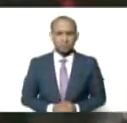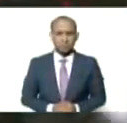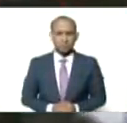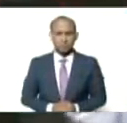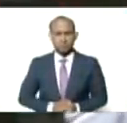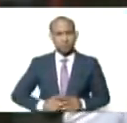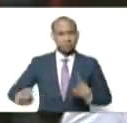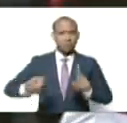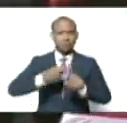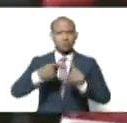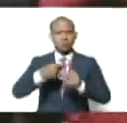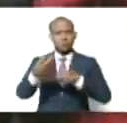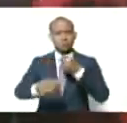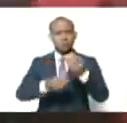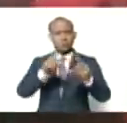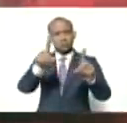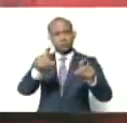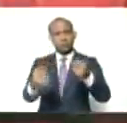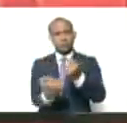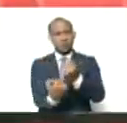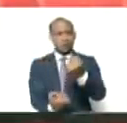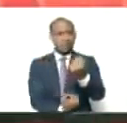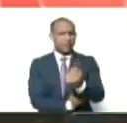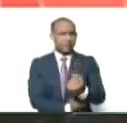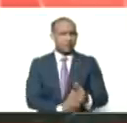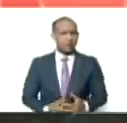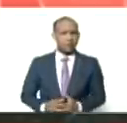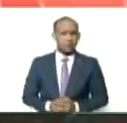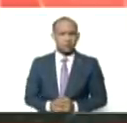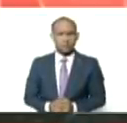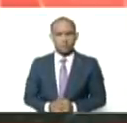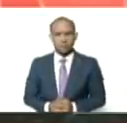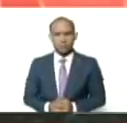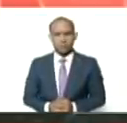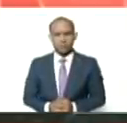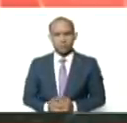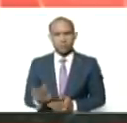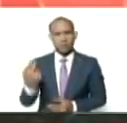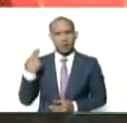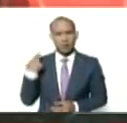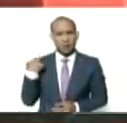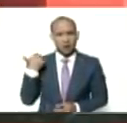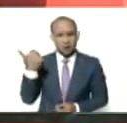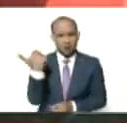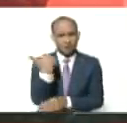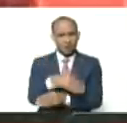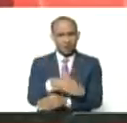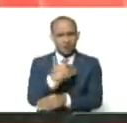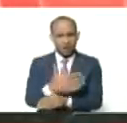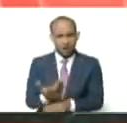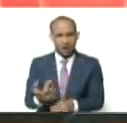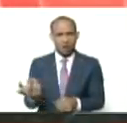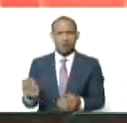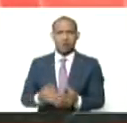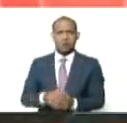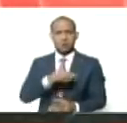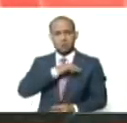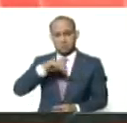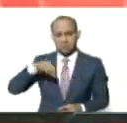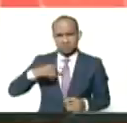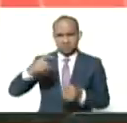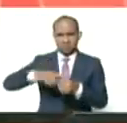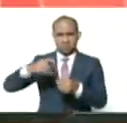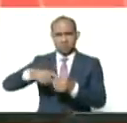Lo primero es que hay que consultar a las bases, a los jefes y jefas de calle, a los militantes de base,